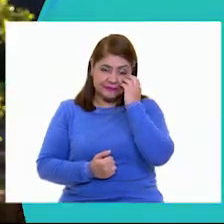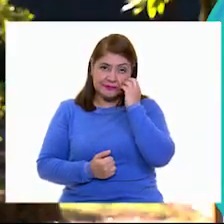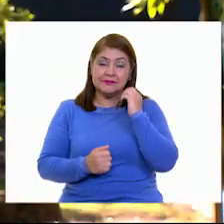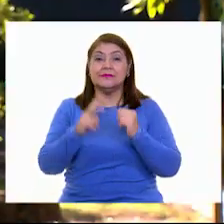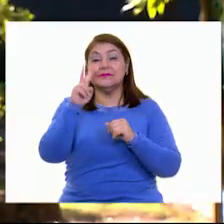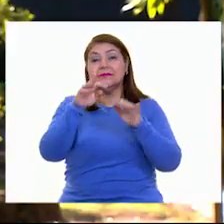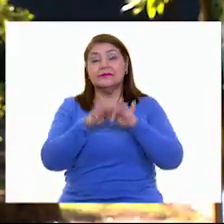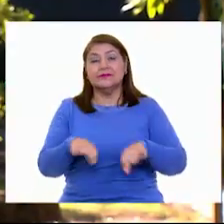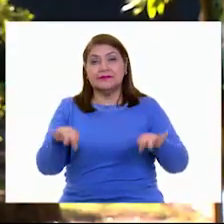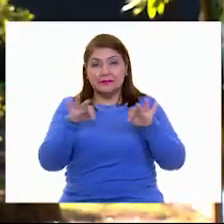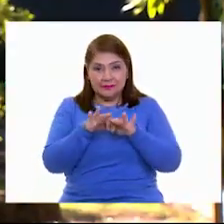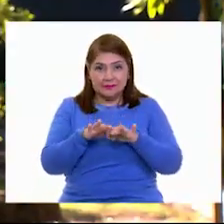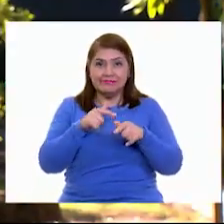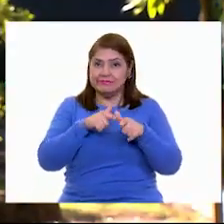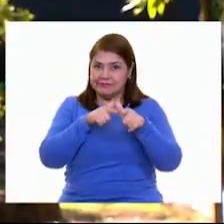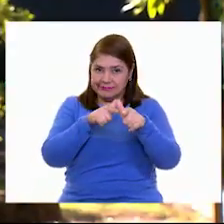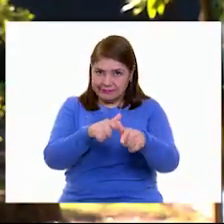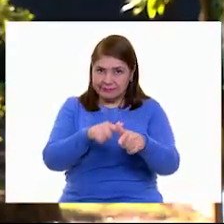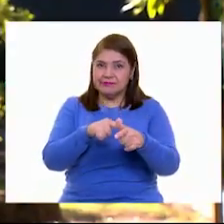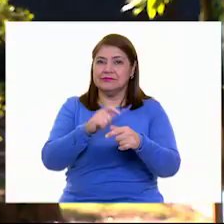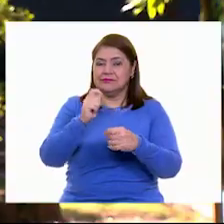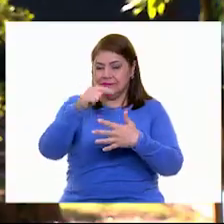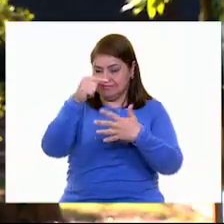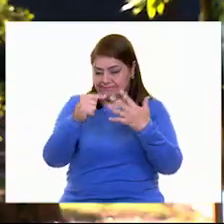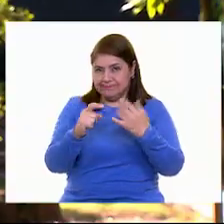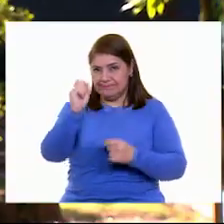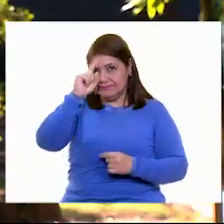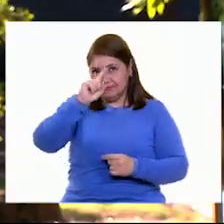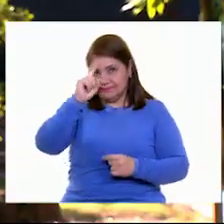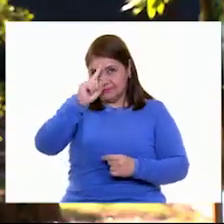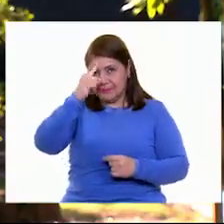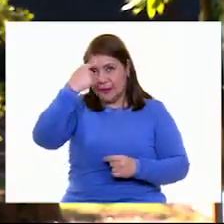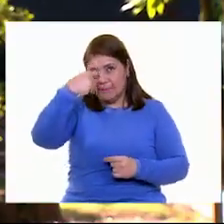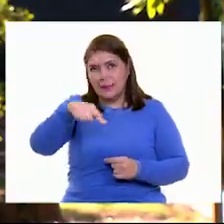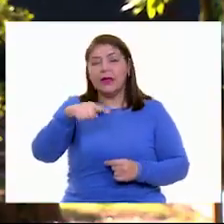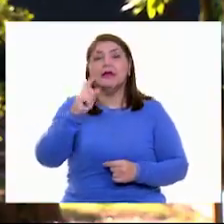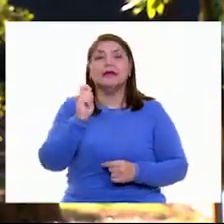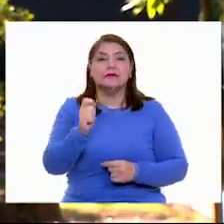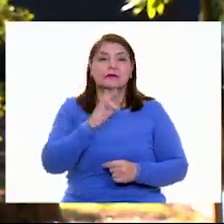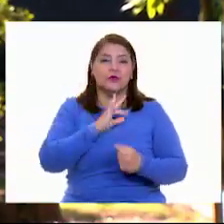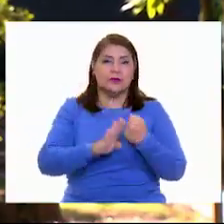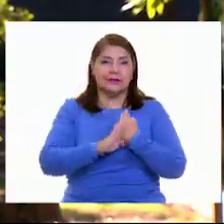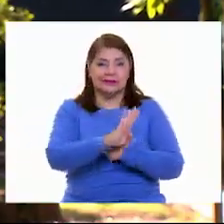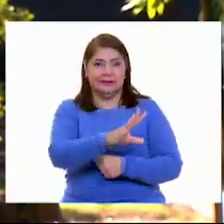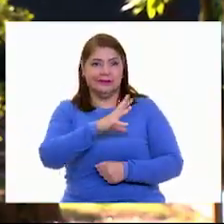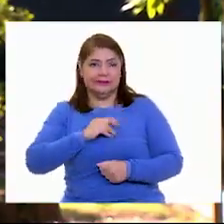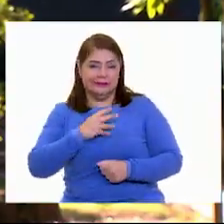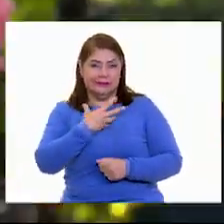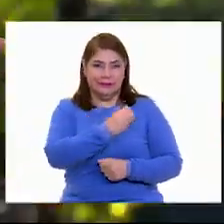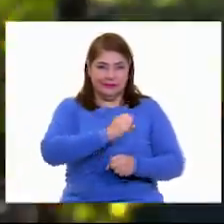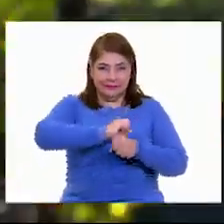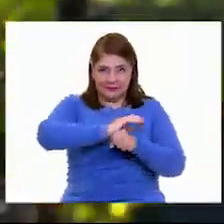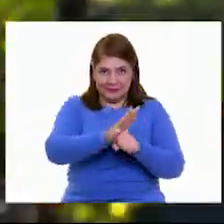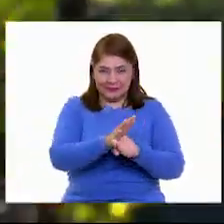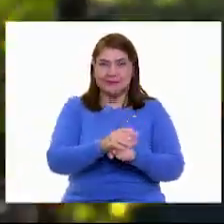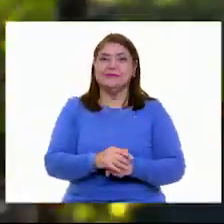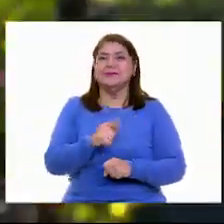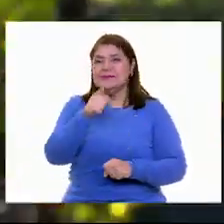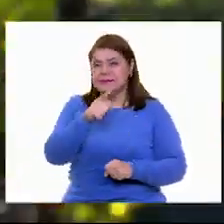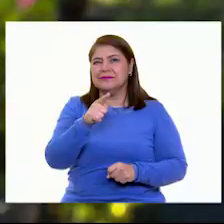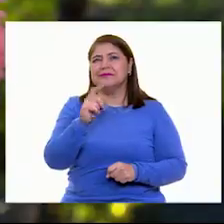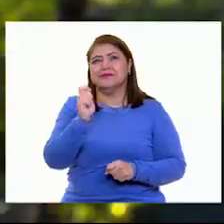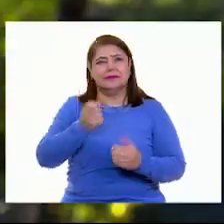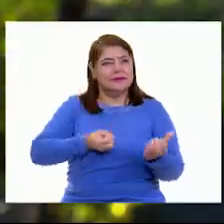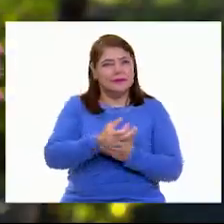Es muy importante continuar con las recomendaciones para evitar contagios de COVID. Trata de